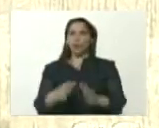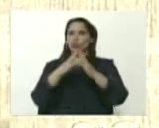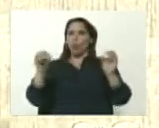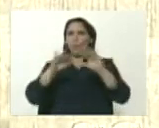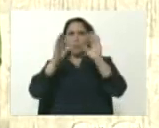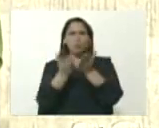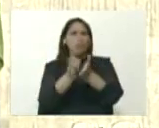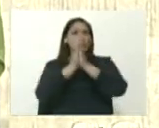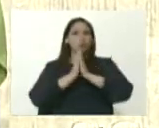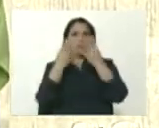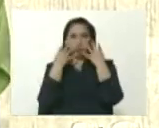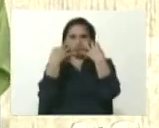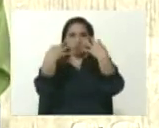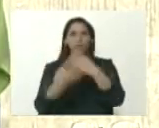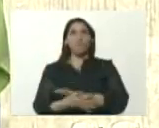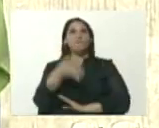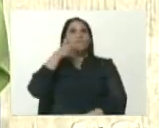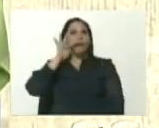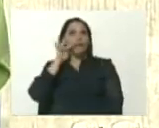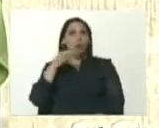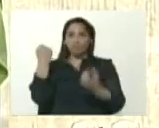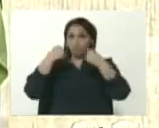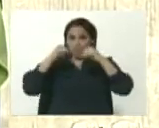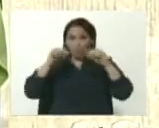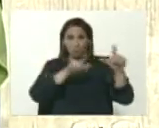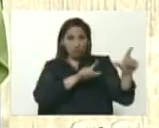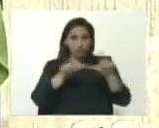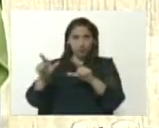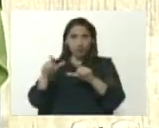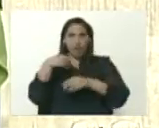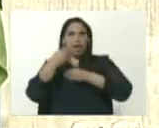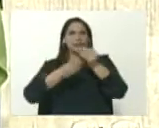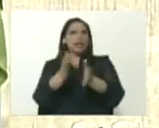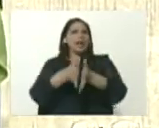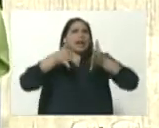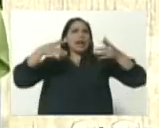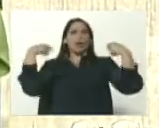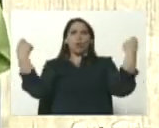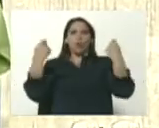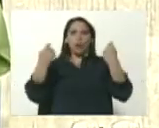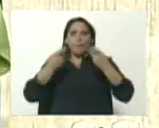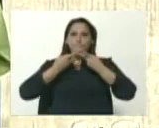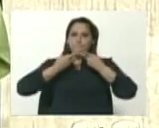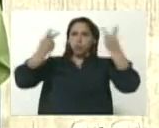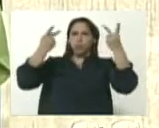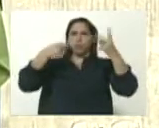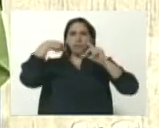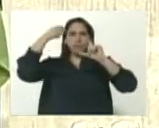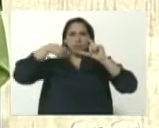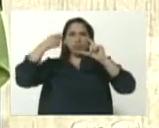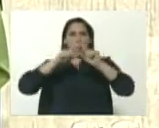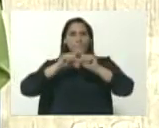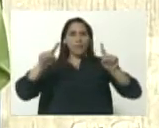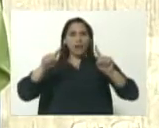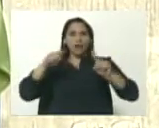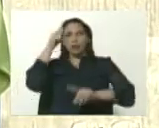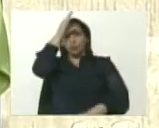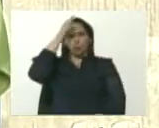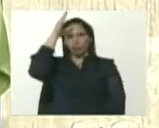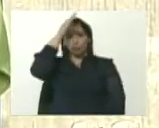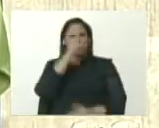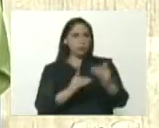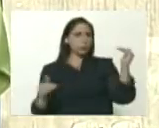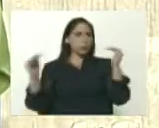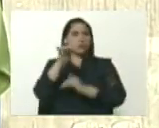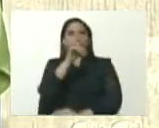mundo, Facebook, perdón, ¿están preparados? Vamos a hacer una gran jornada, pues, de reproducción de este video para llevar la conciencia y